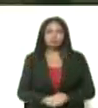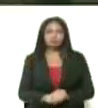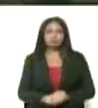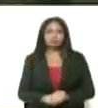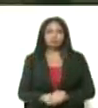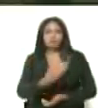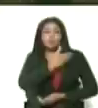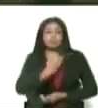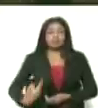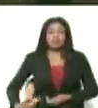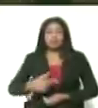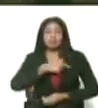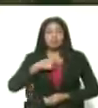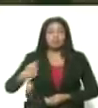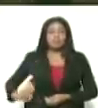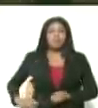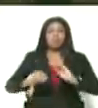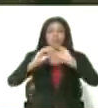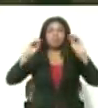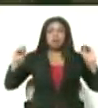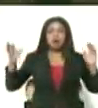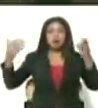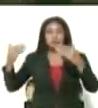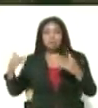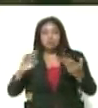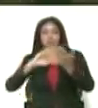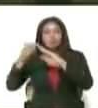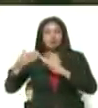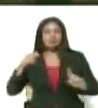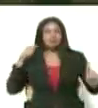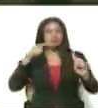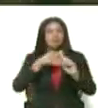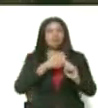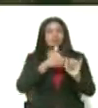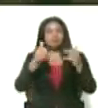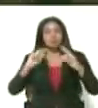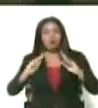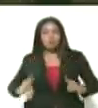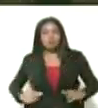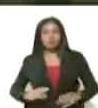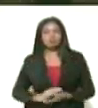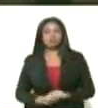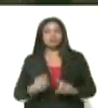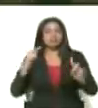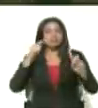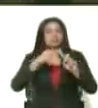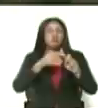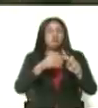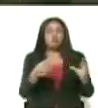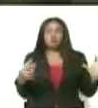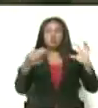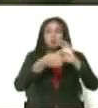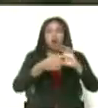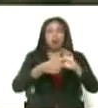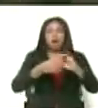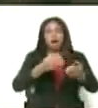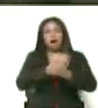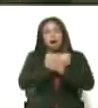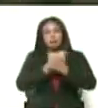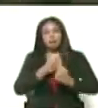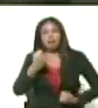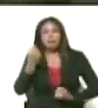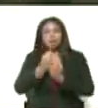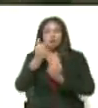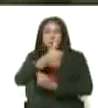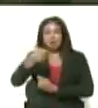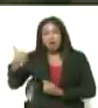presidente Xi Jinping ha llamado la comunidad, destino común de la humanidad. Este es el destino común, la hermandad, apoyarnos los